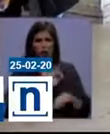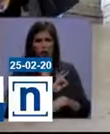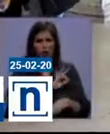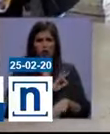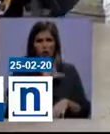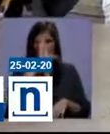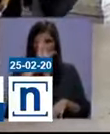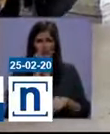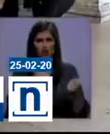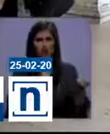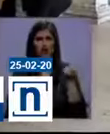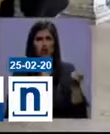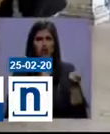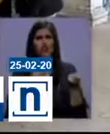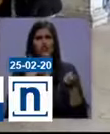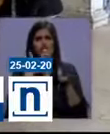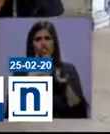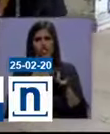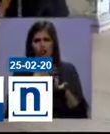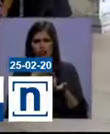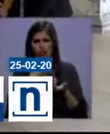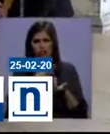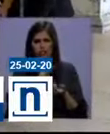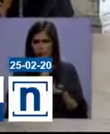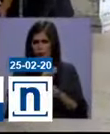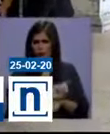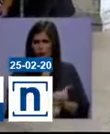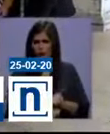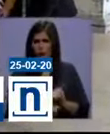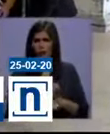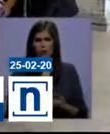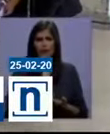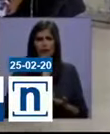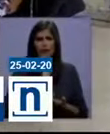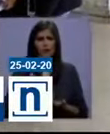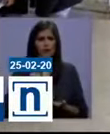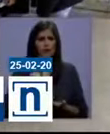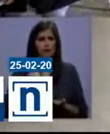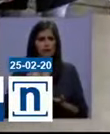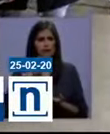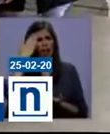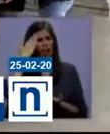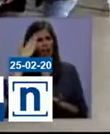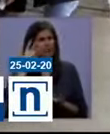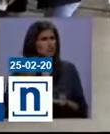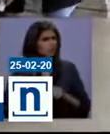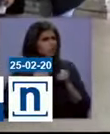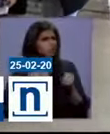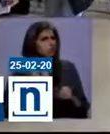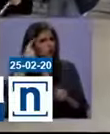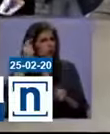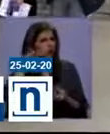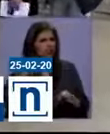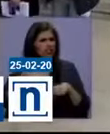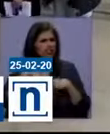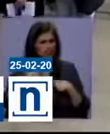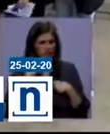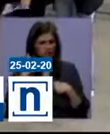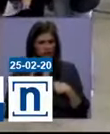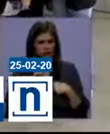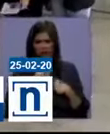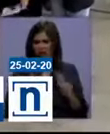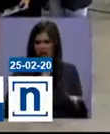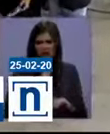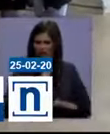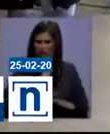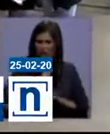Asuntos Extranjeros dice en su respuesta, son incomprensibles, inadmisibles e inaceptables. No tienen un mínimo de